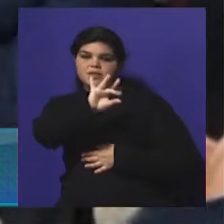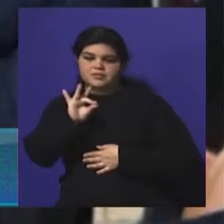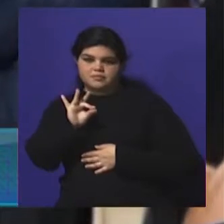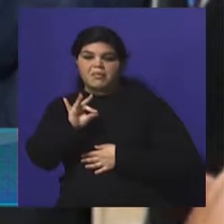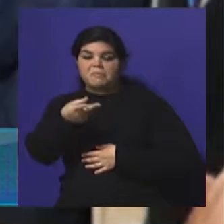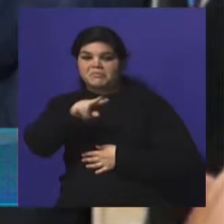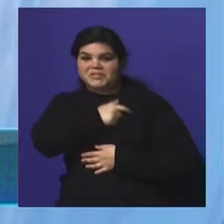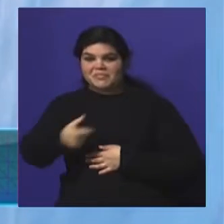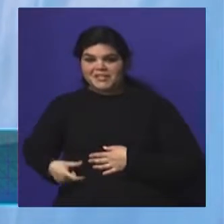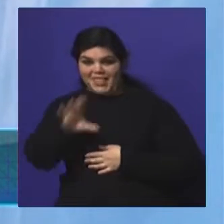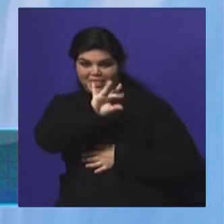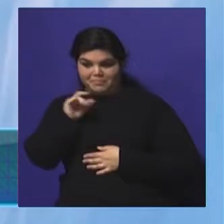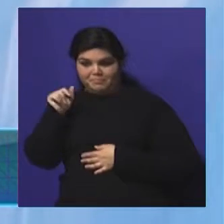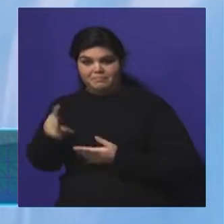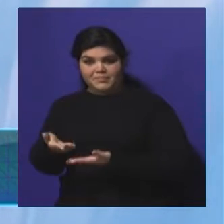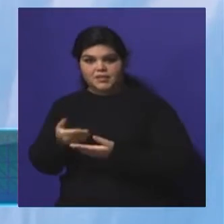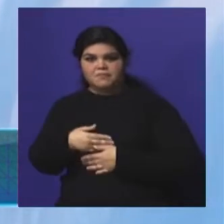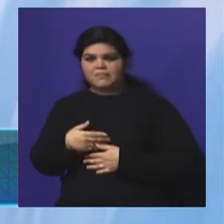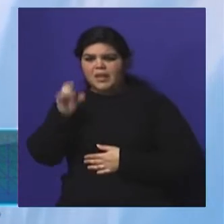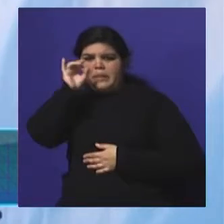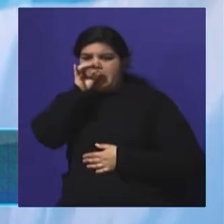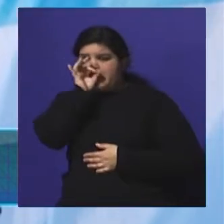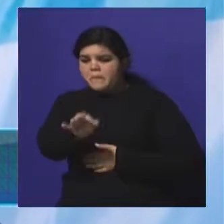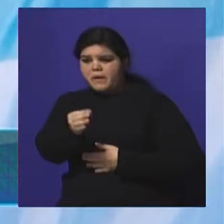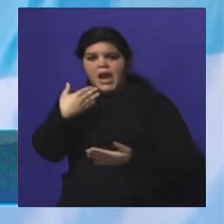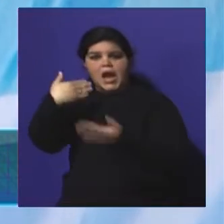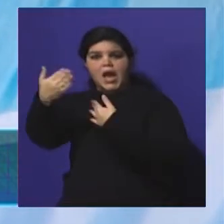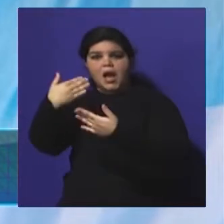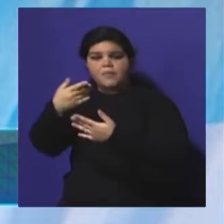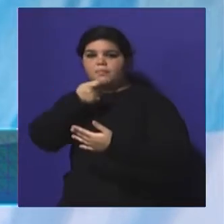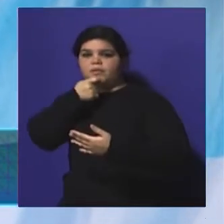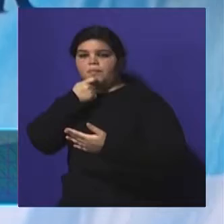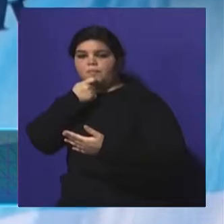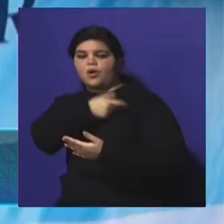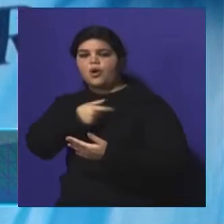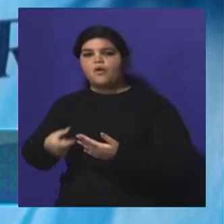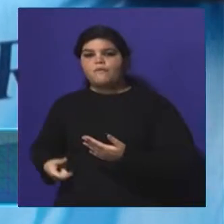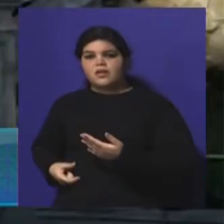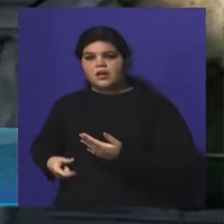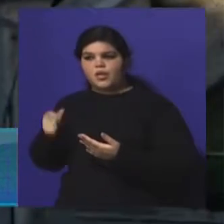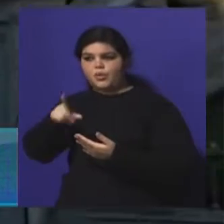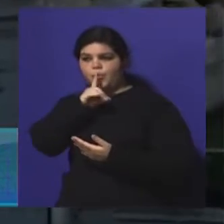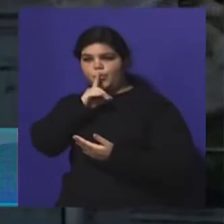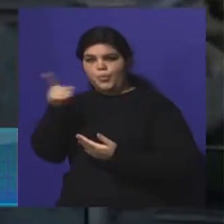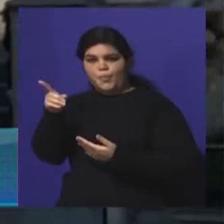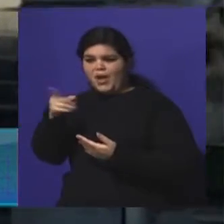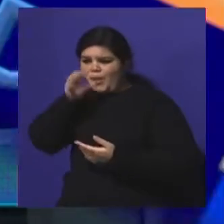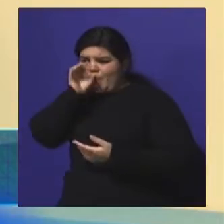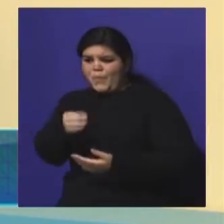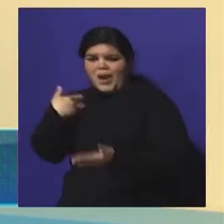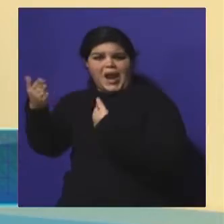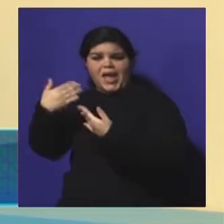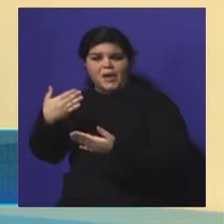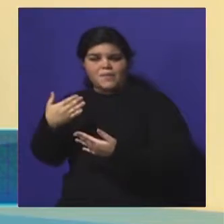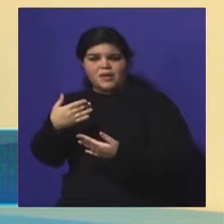Y en ningún momento cruzó palabra, gesto, algo con el gobernador Juan Manzú. Mirá vos. O sea, se notan esas diferencias.